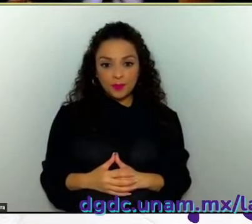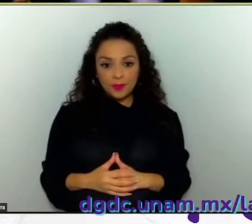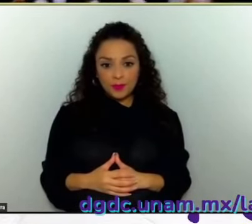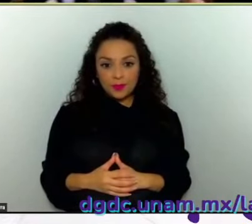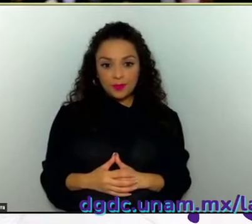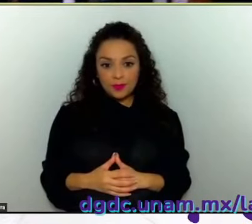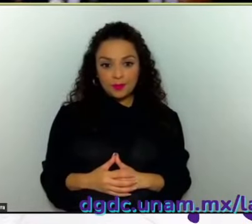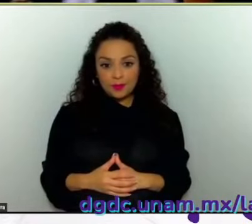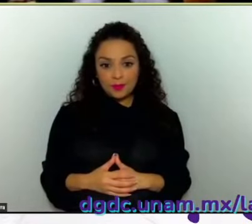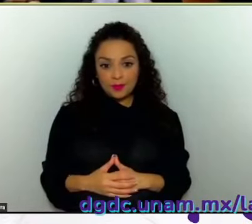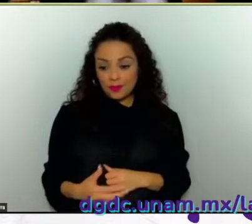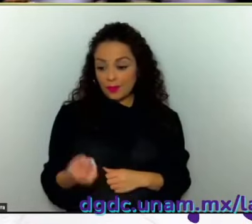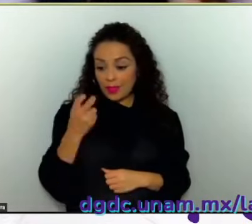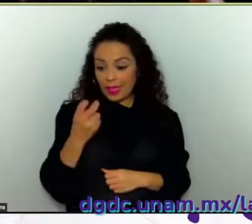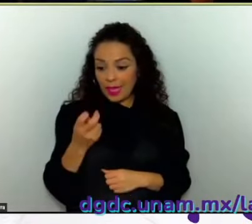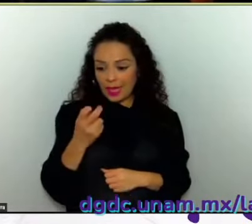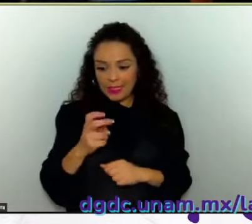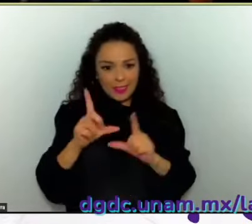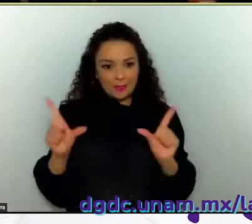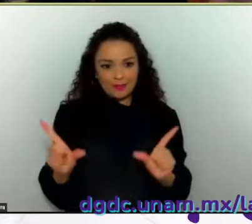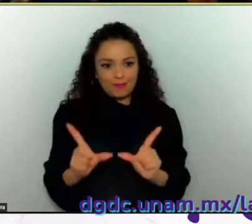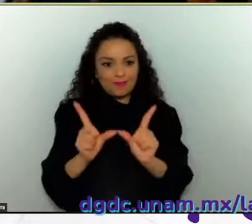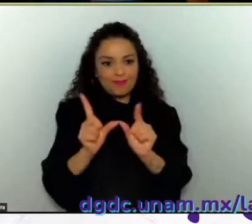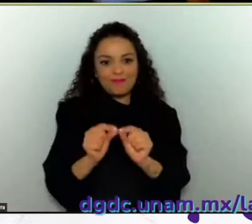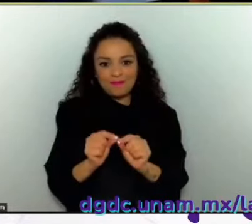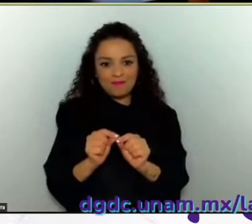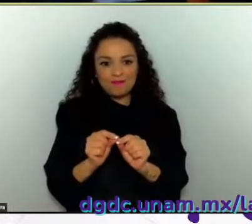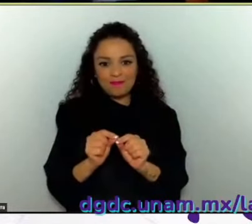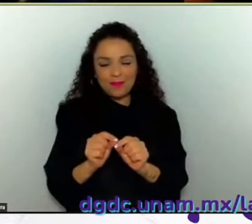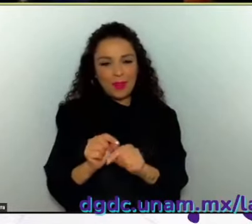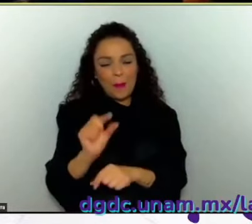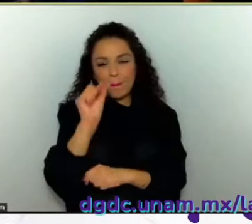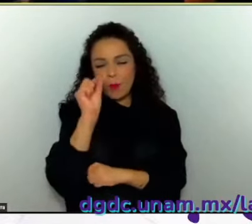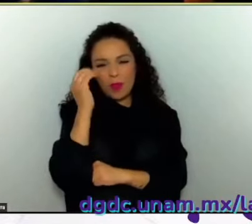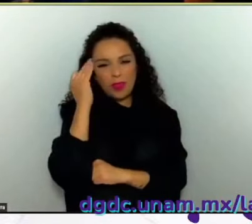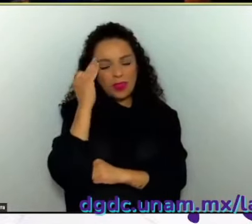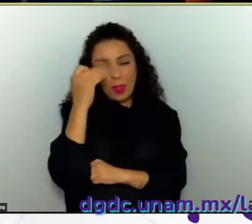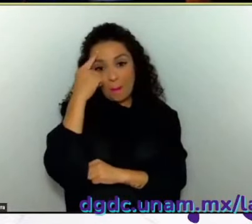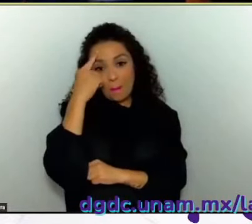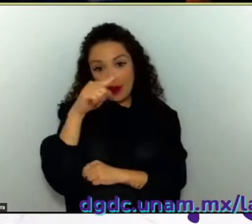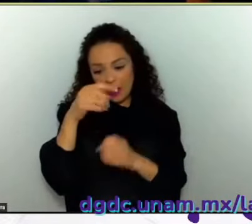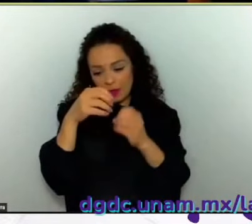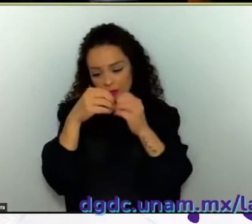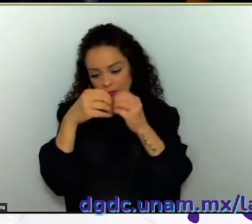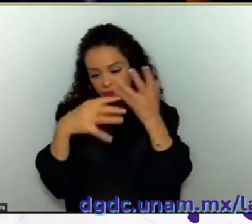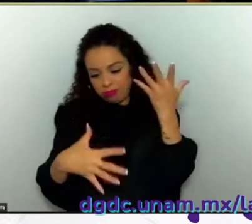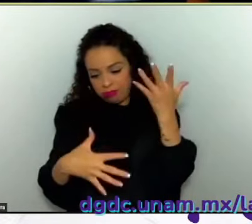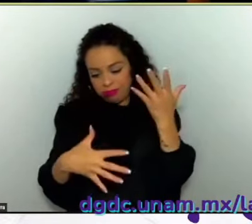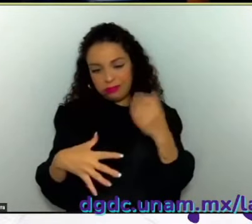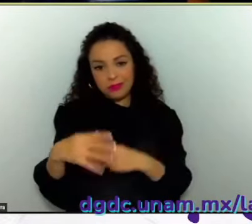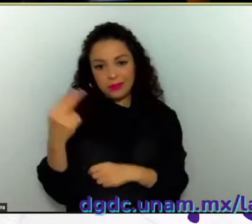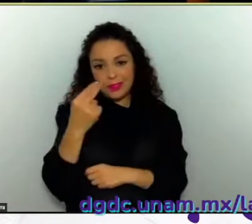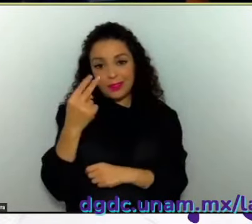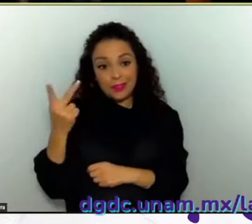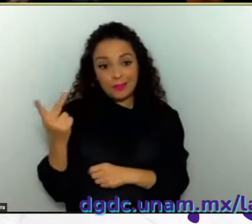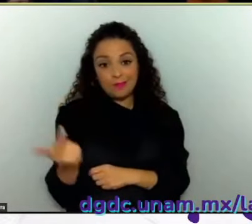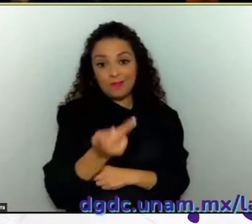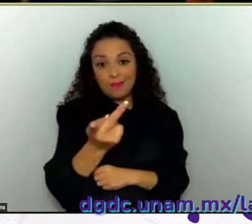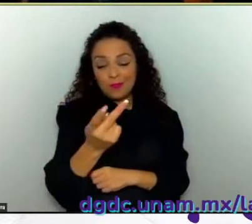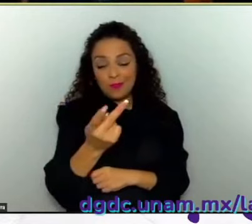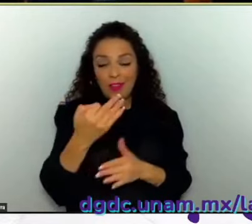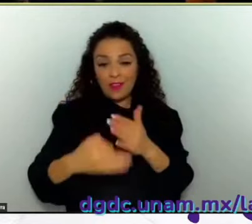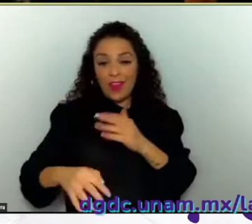Cerramos este bloque que ya, o sea, es muy poquito tiempo para todas las incógnitas, para todas las respuestas que faltan por responder y